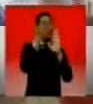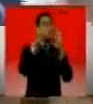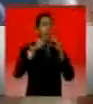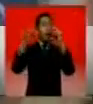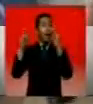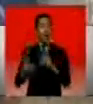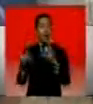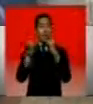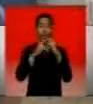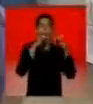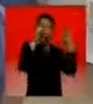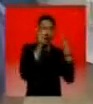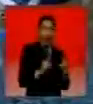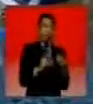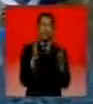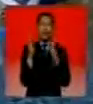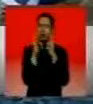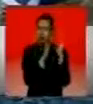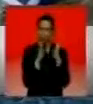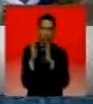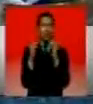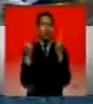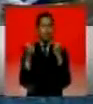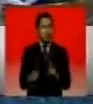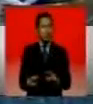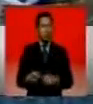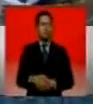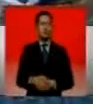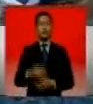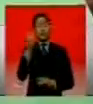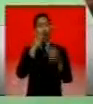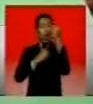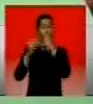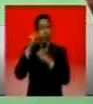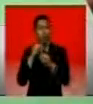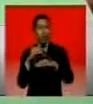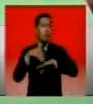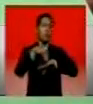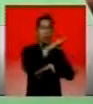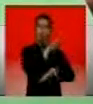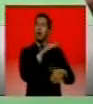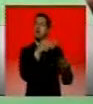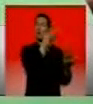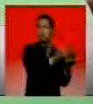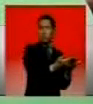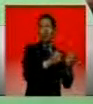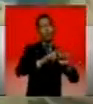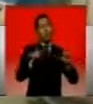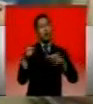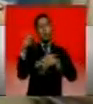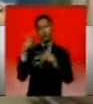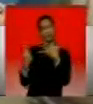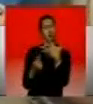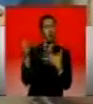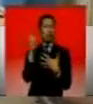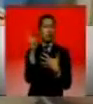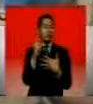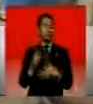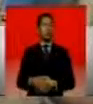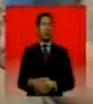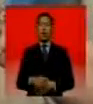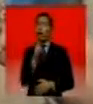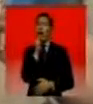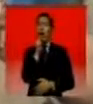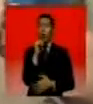campamentos asimismo temporales. Dicen que el alimento ha llegado. Sin embargo, hay otro tipo de malestar. No solo queremos agua, no